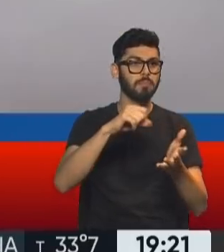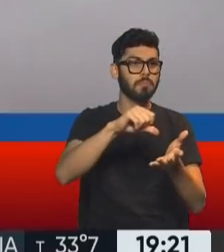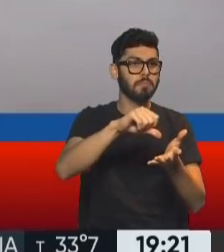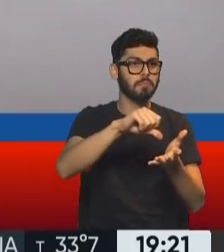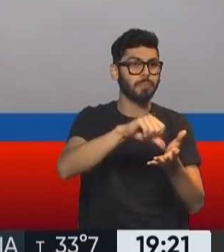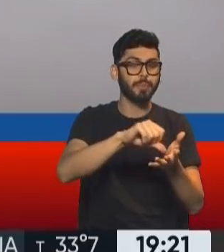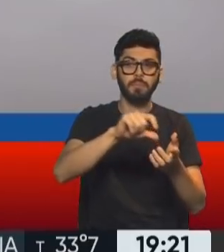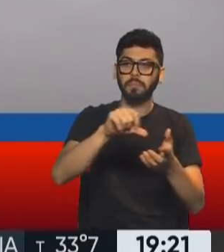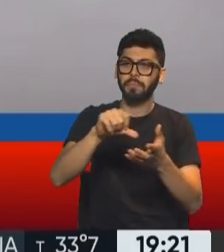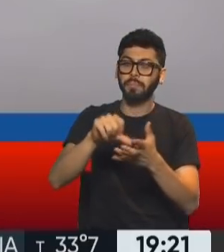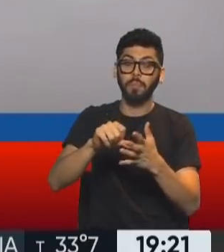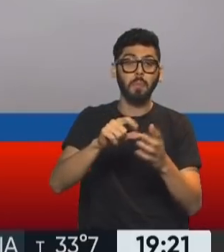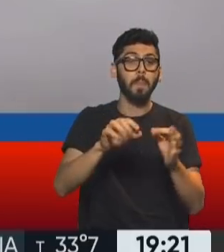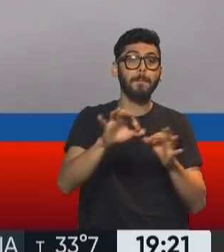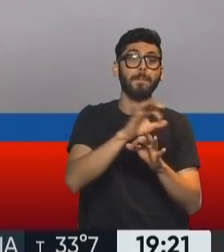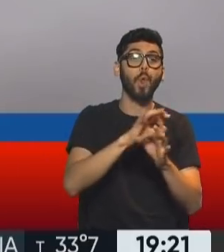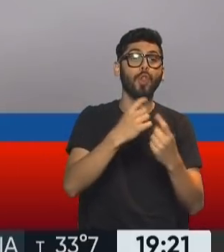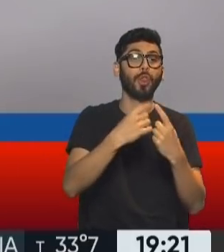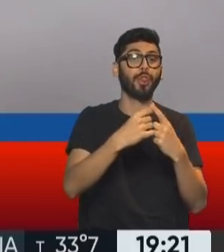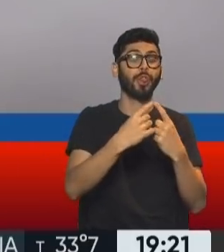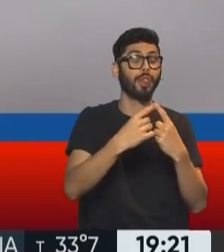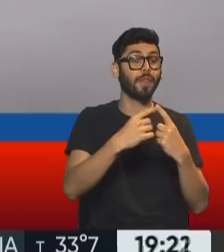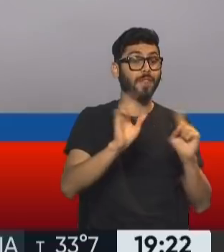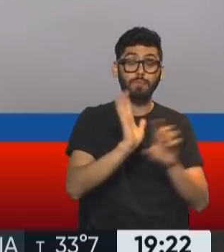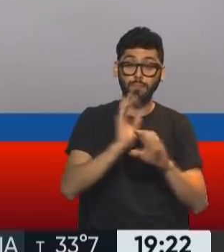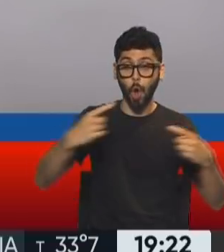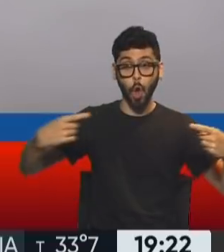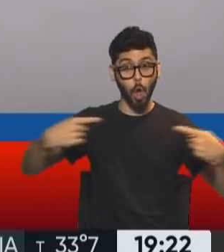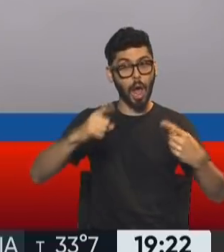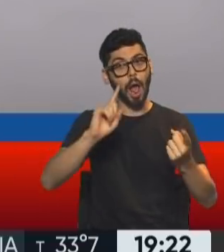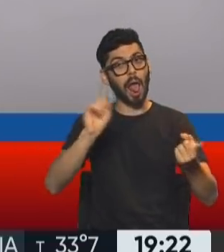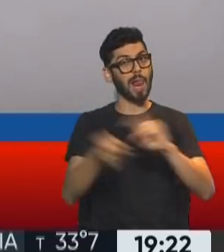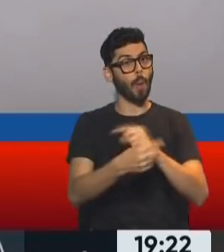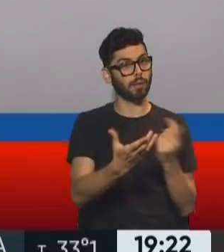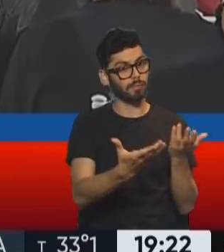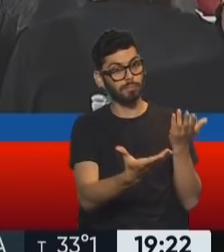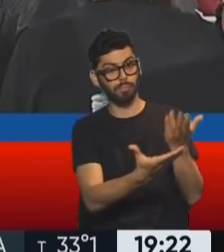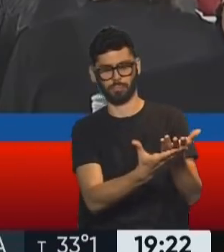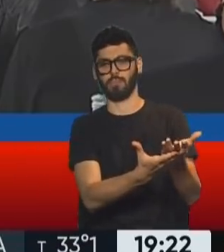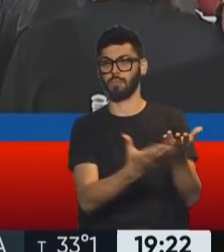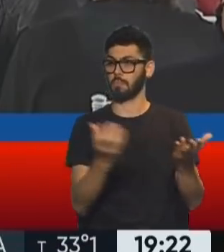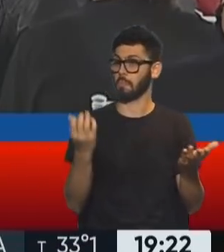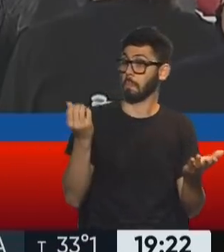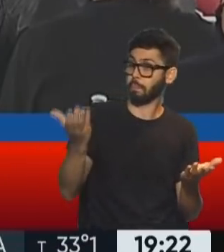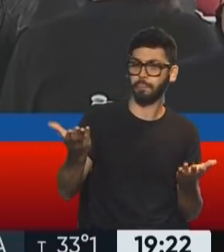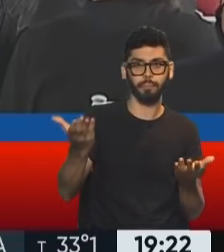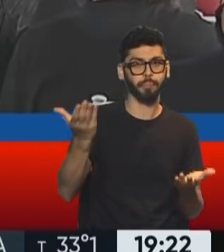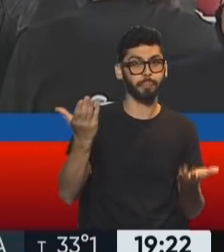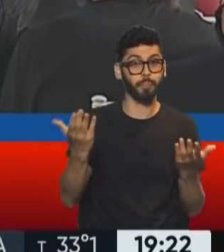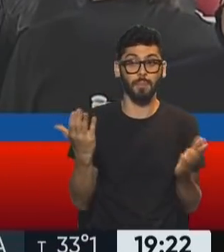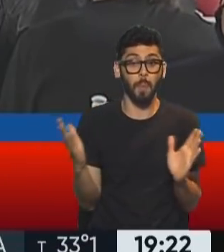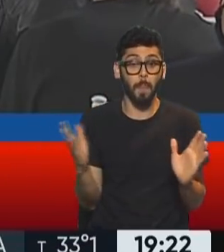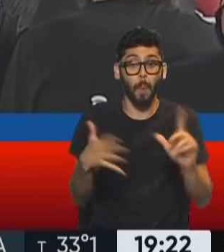cimentándose otros proyectos absolutamente antagónicos a aquellos proyectos que existían